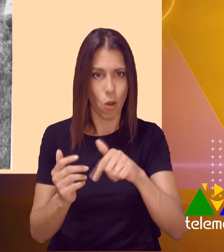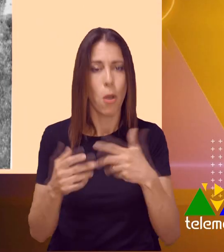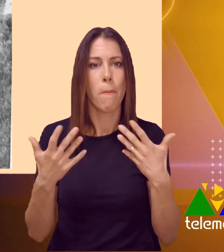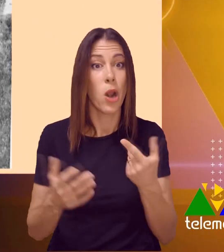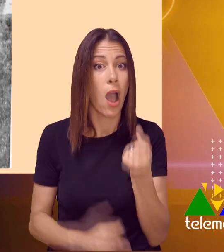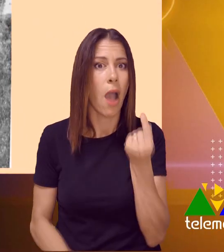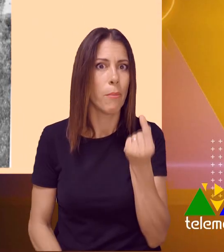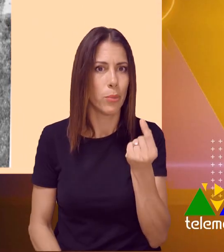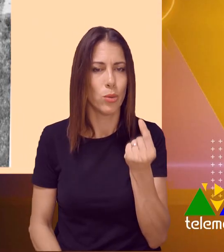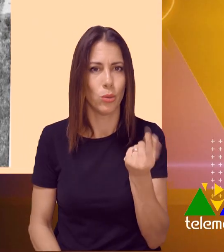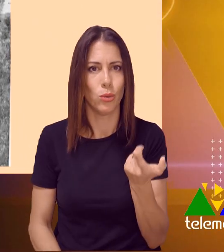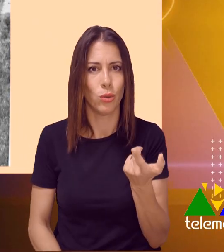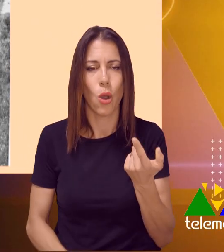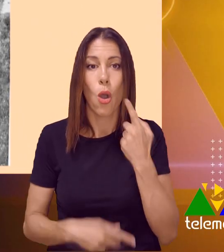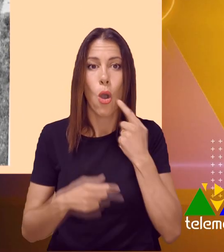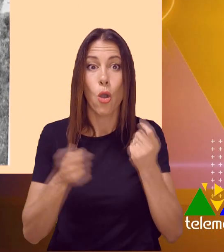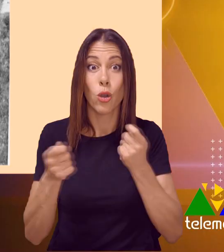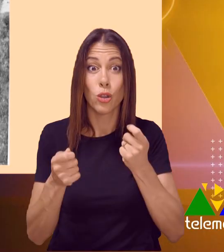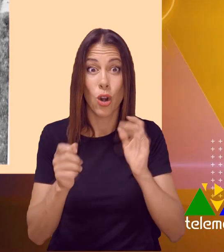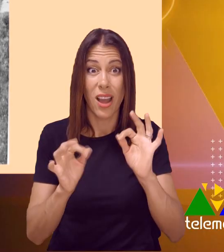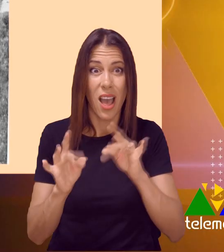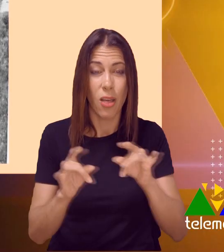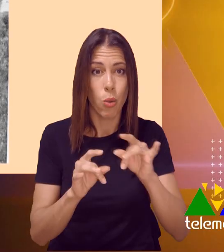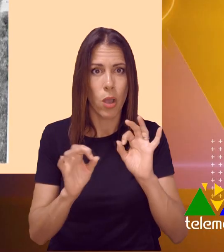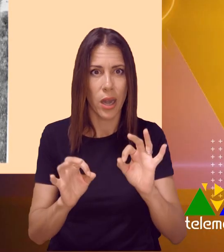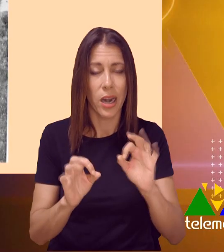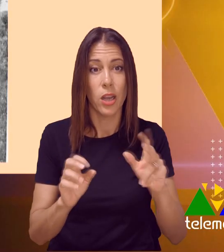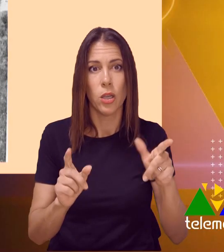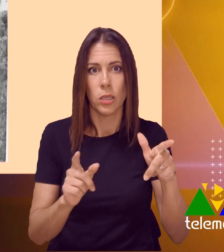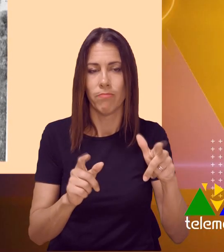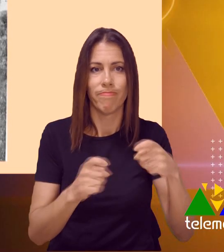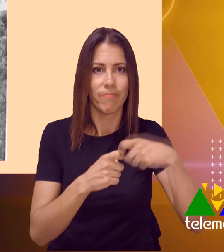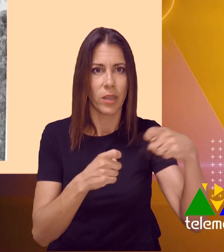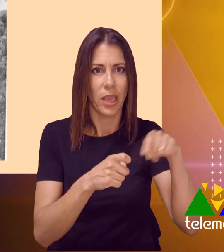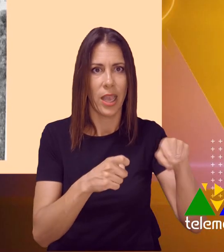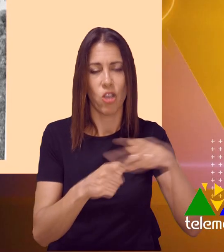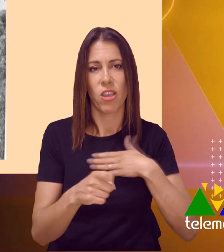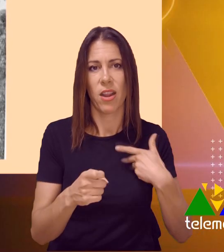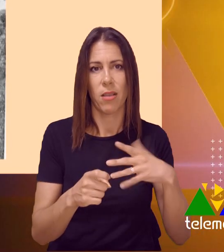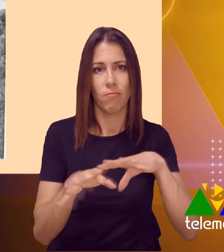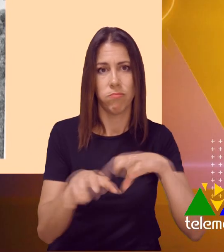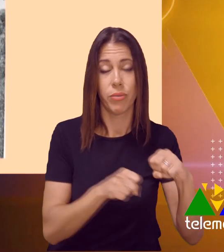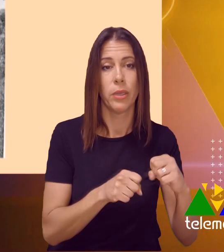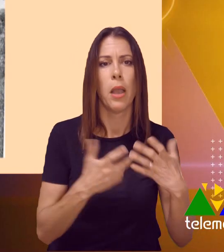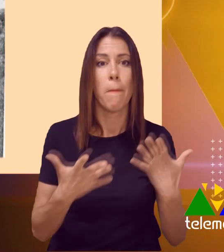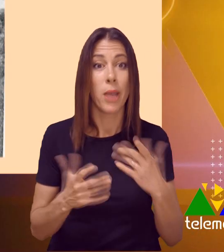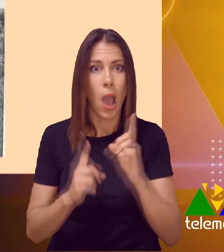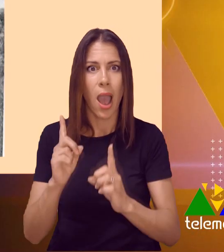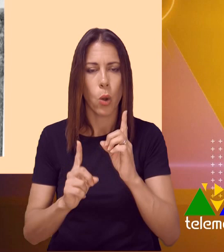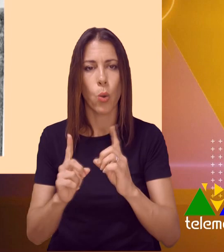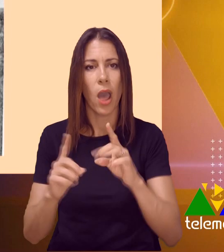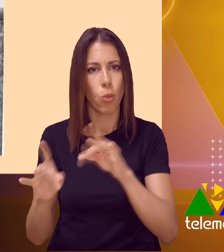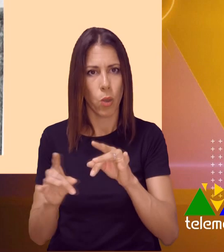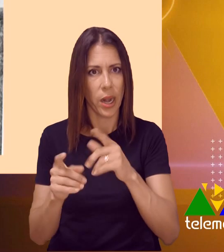punto estuvo el control azucarero, lo empezó a llevar la Sociedad General Azucarera. Y algunas azucareras como estas quedaron libres.